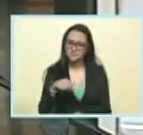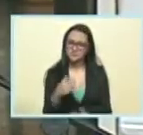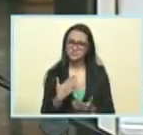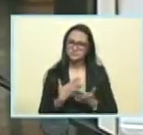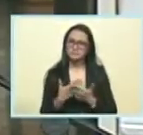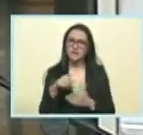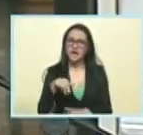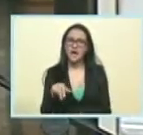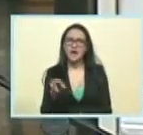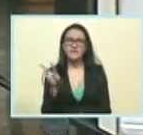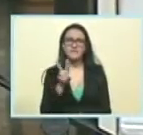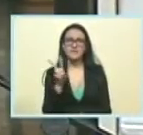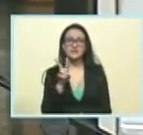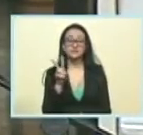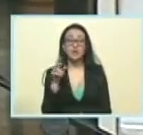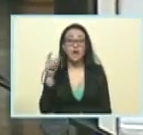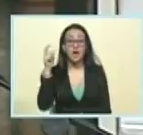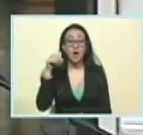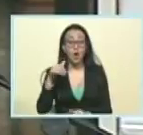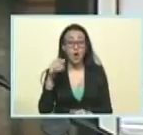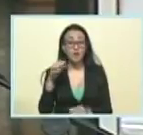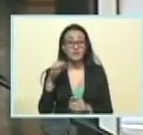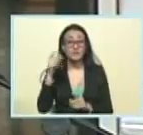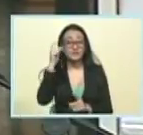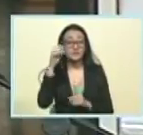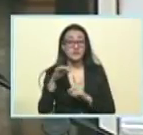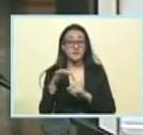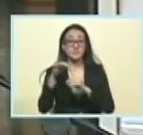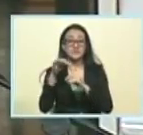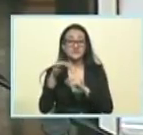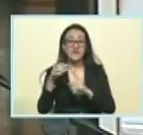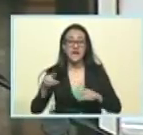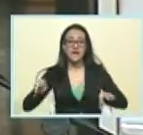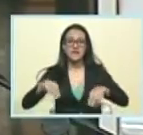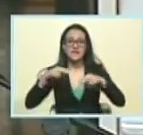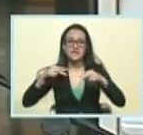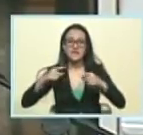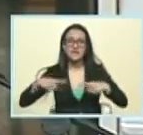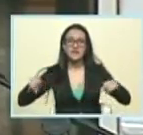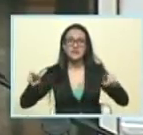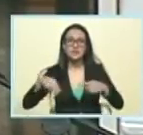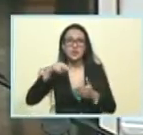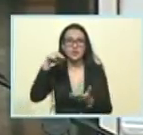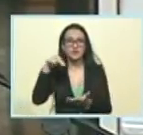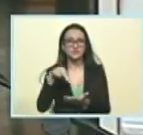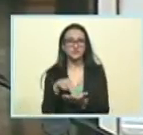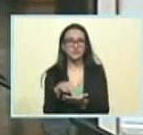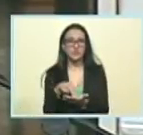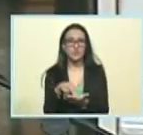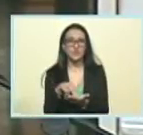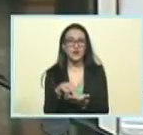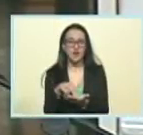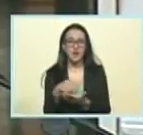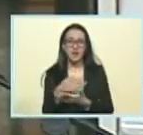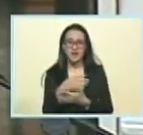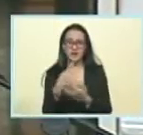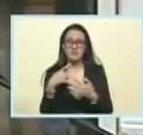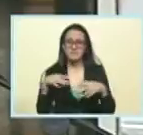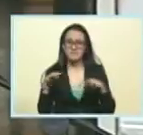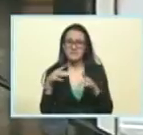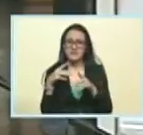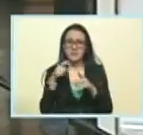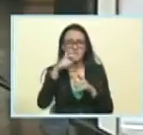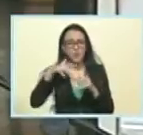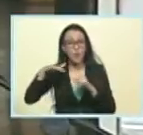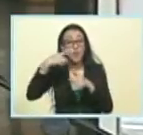al 12 de octubre, Día de la Resistencia Indígena, el himno nacional con la expresión diversa de